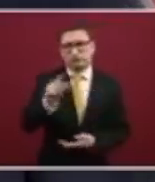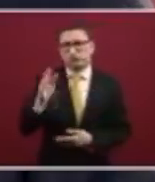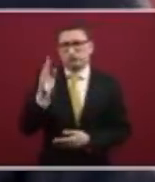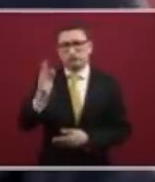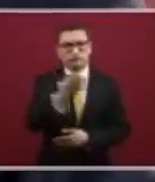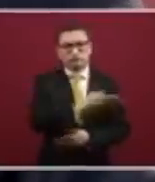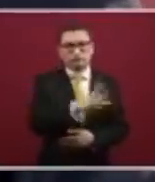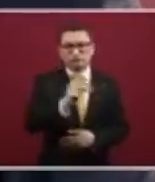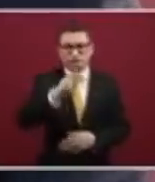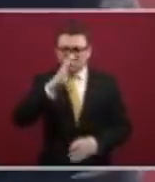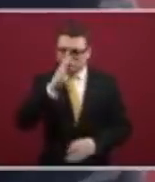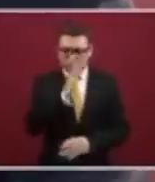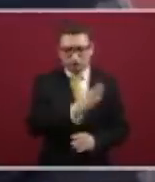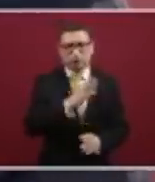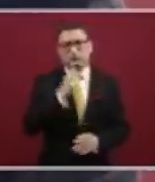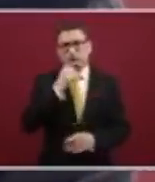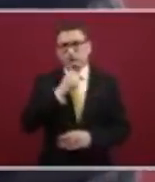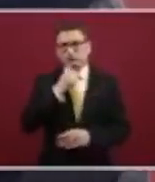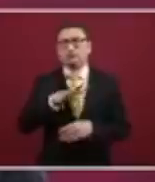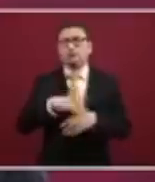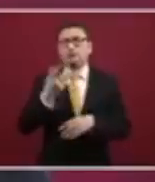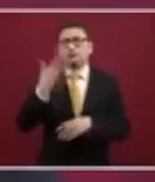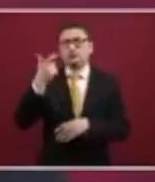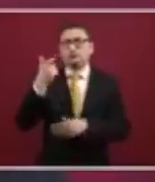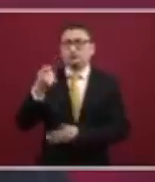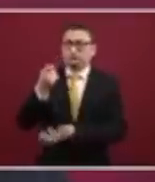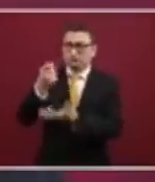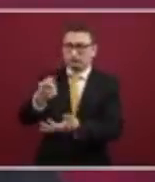Entonces, se repartía todo